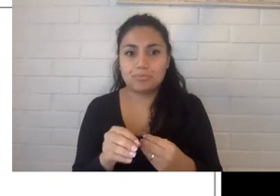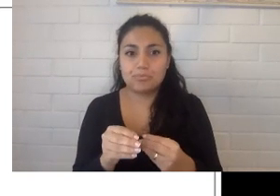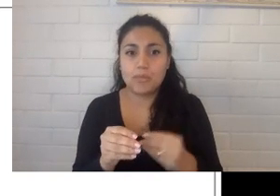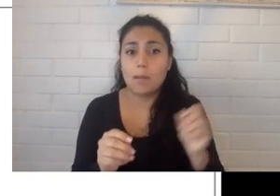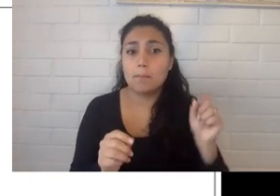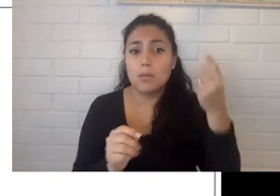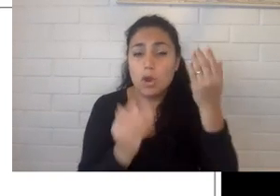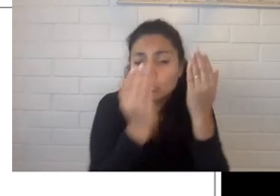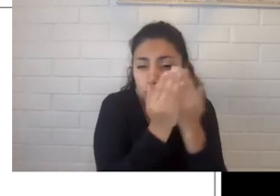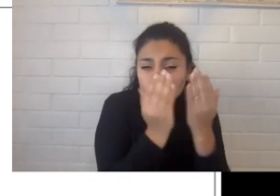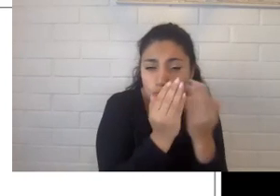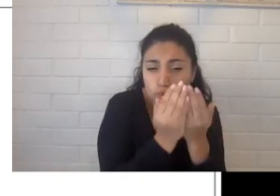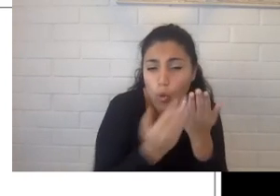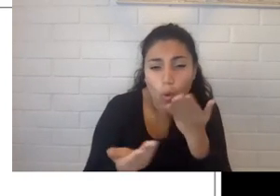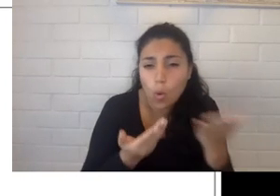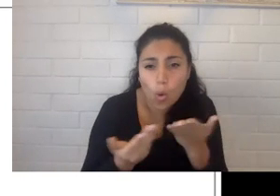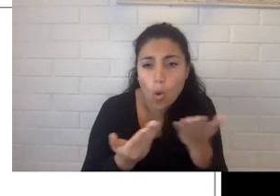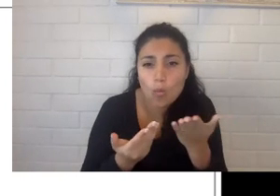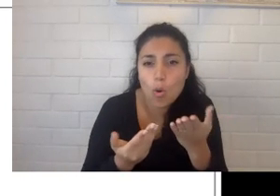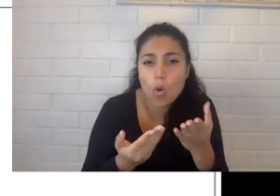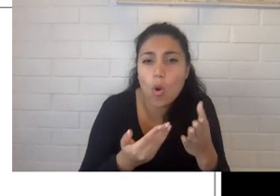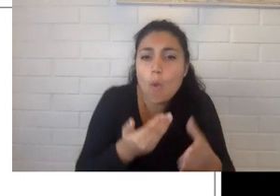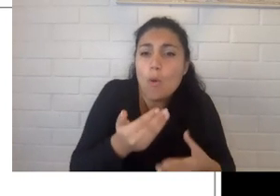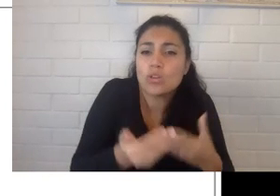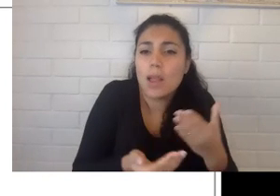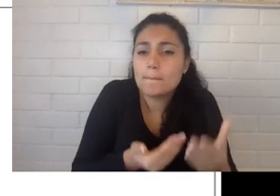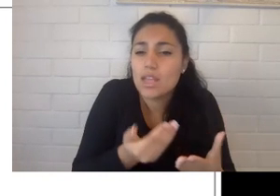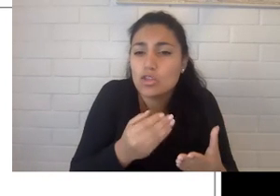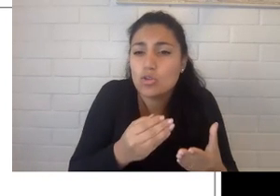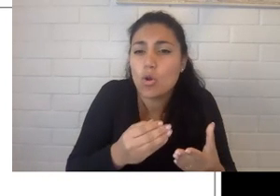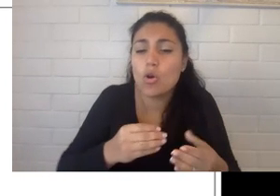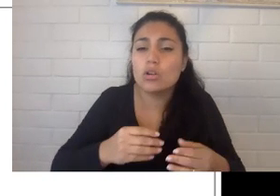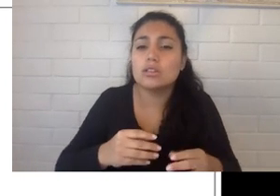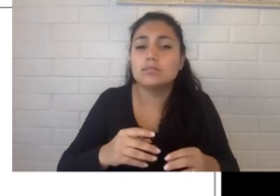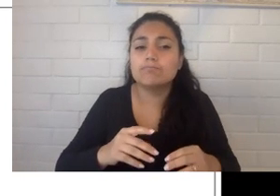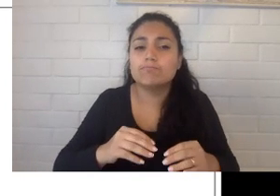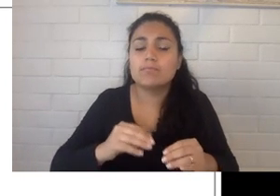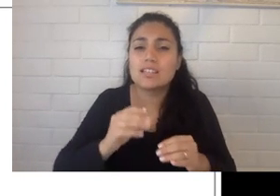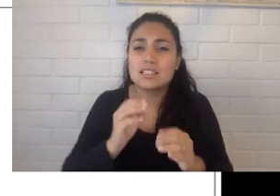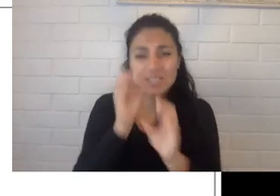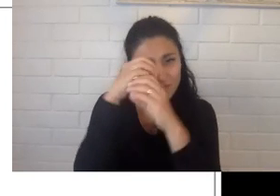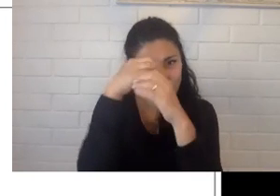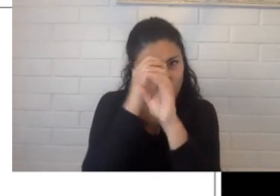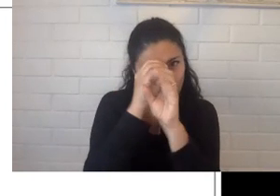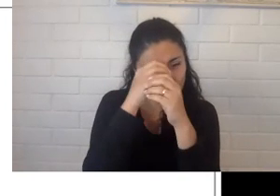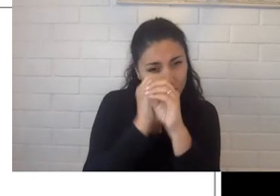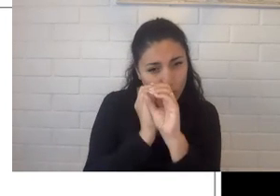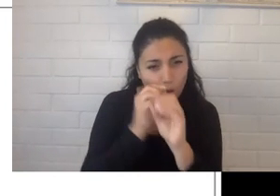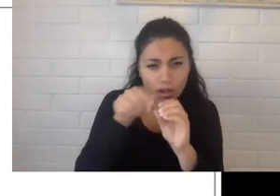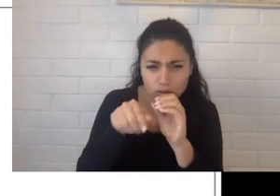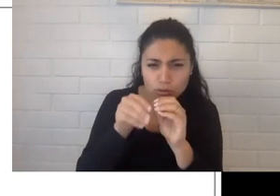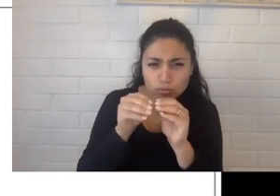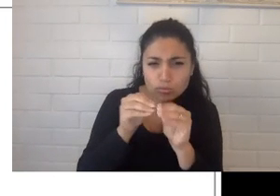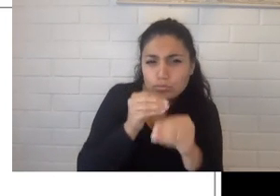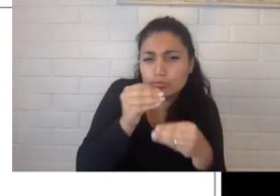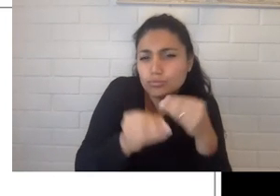sea que pone a disposición de las distintas ciencias, ¿ya?, el desarrollo para poder estudiar